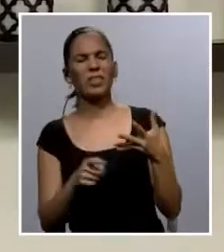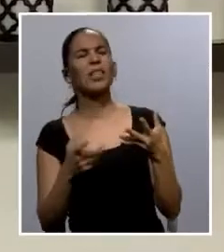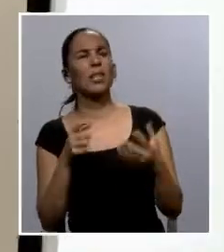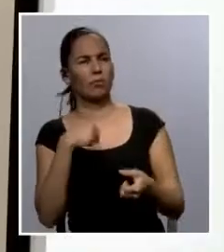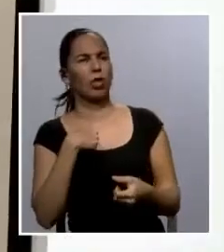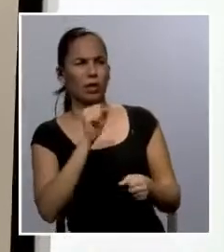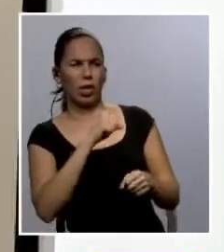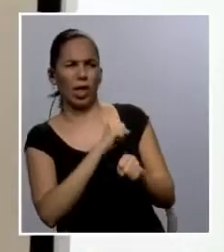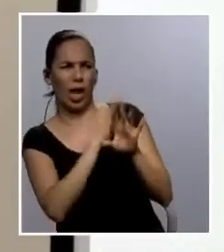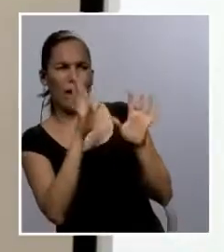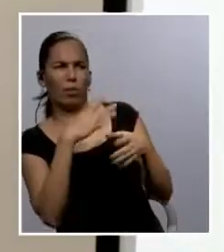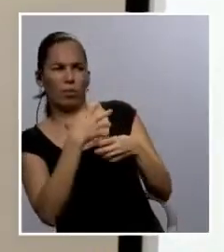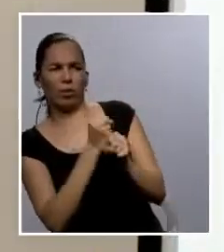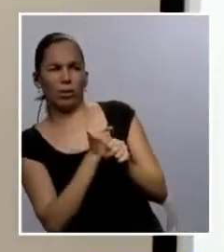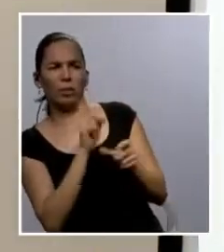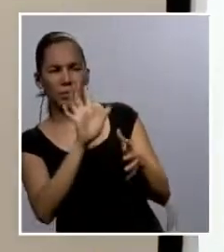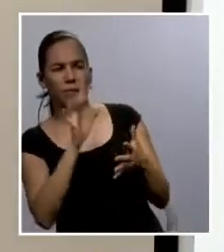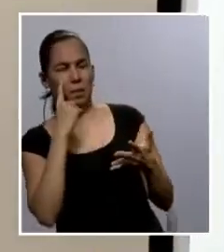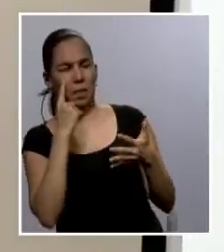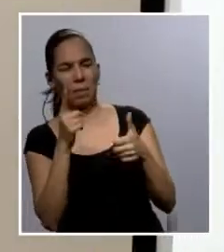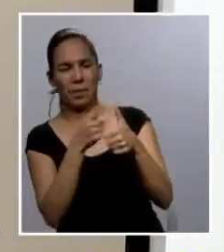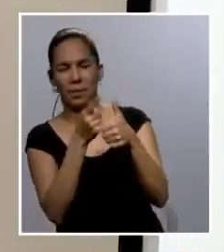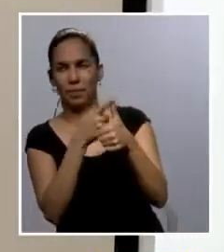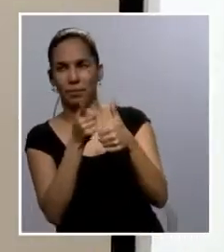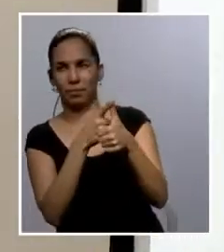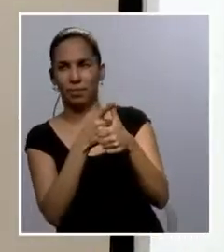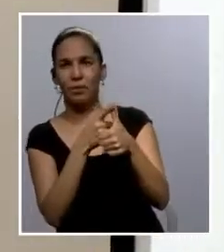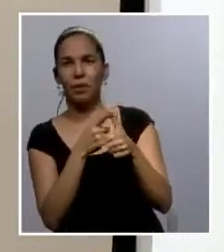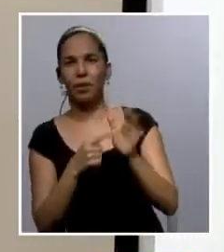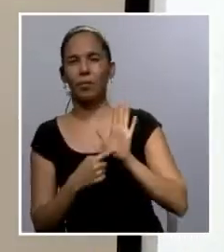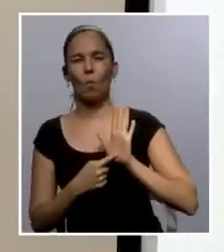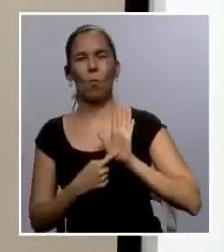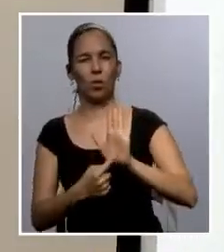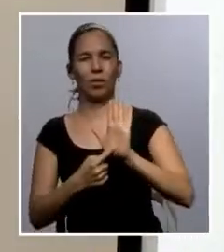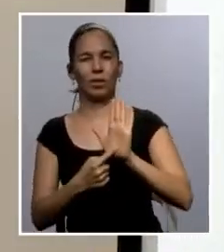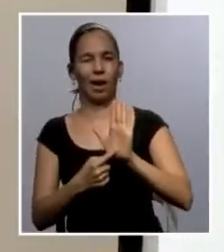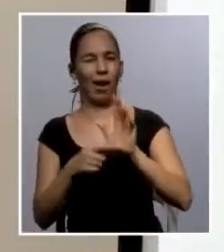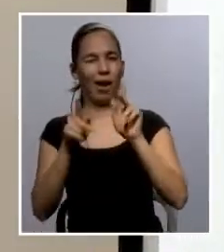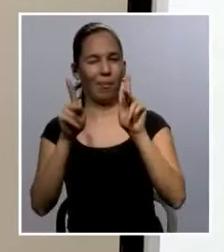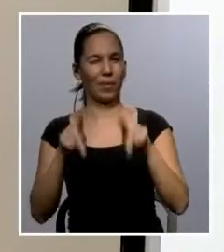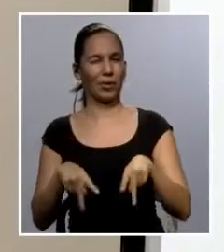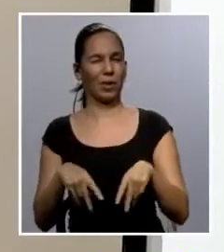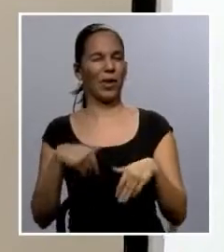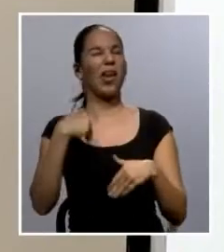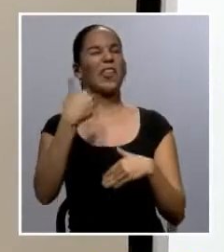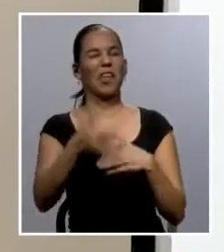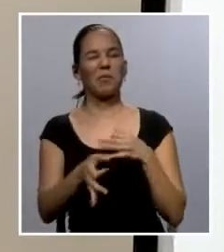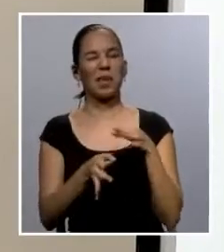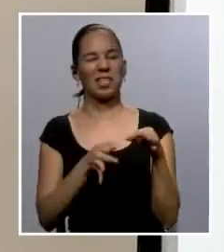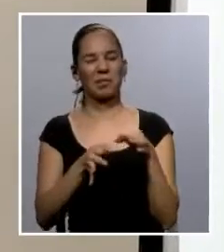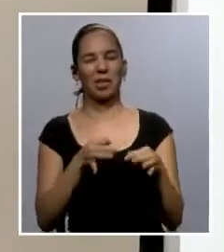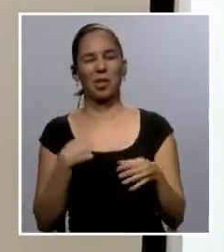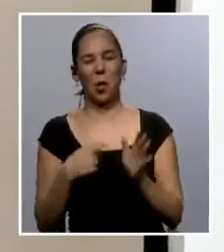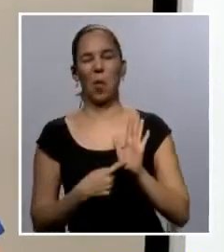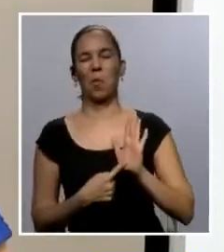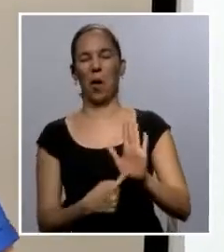necesitar? Primero déjeme impresionar a la gente. Y ahorita les explico el detalle.